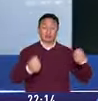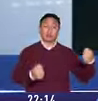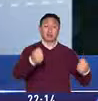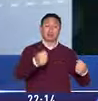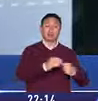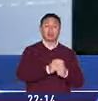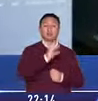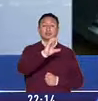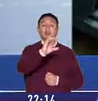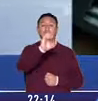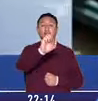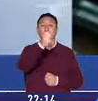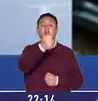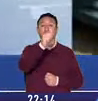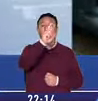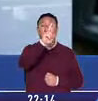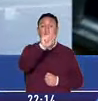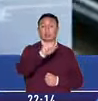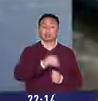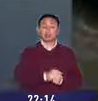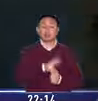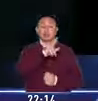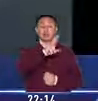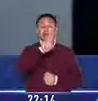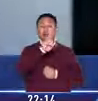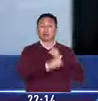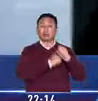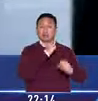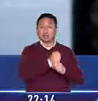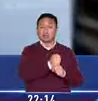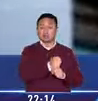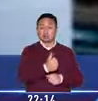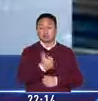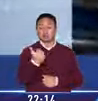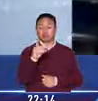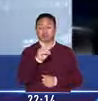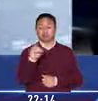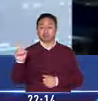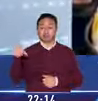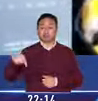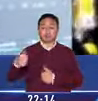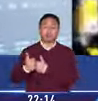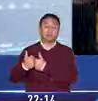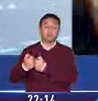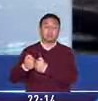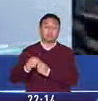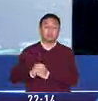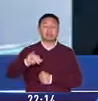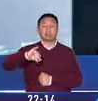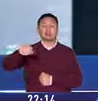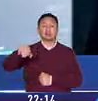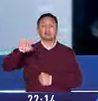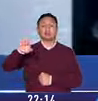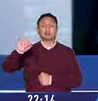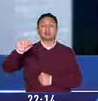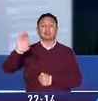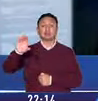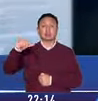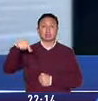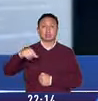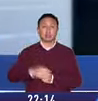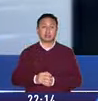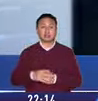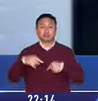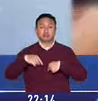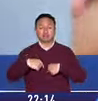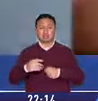César Alberto F., de 32 años de edad. A su derecha, su compañera de vida Jessica M., intentando luchar